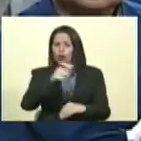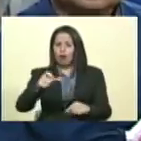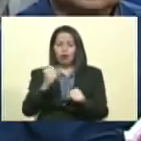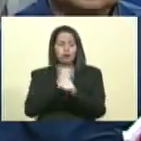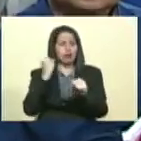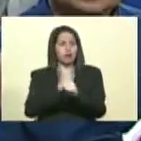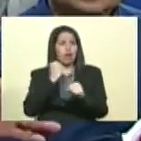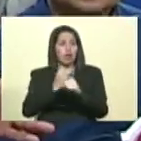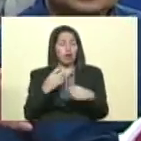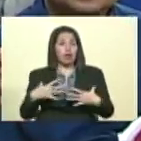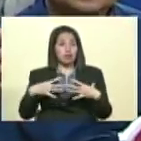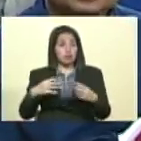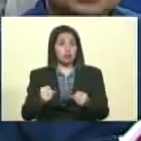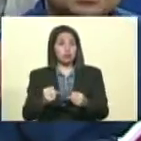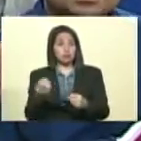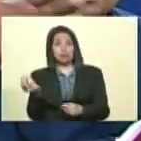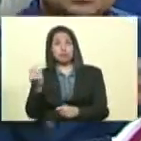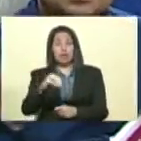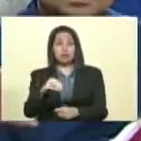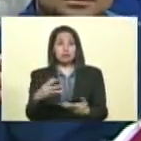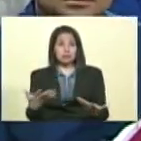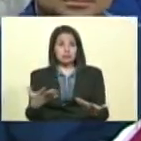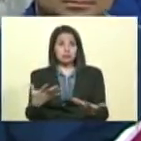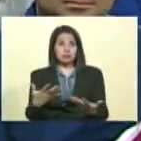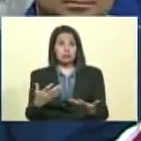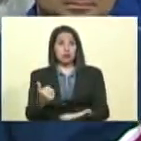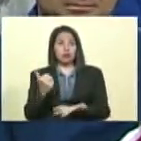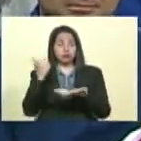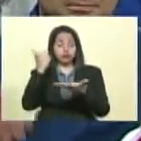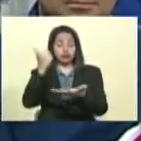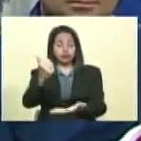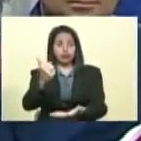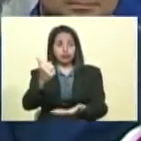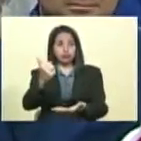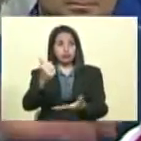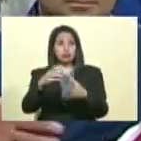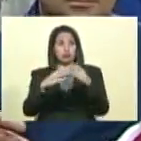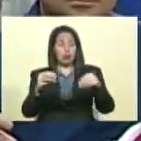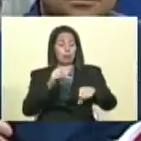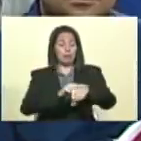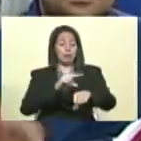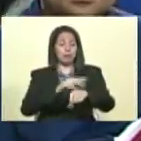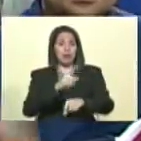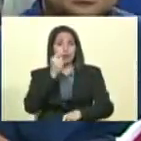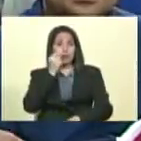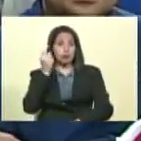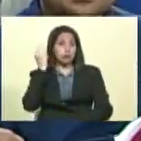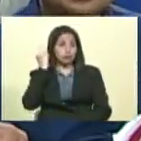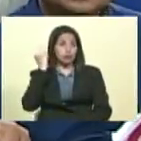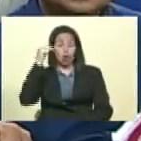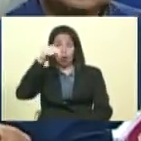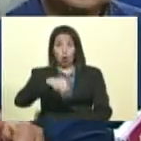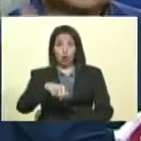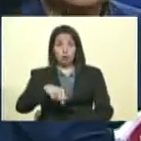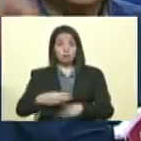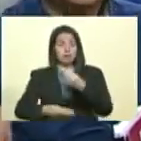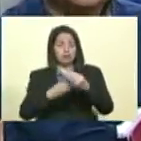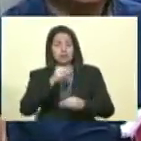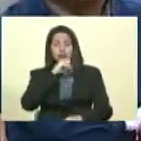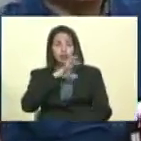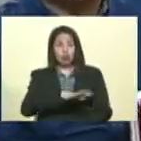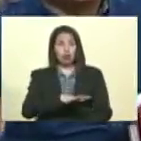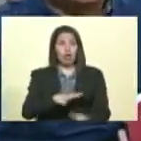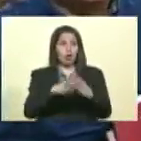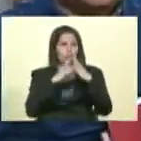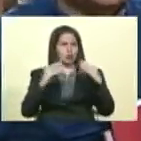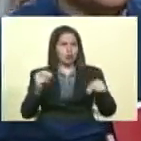faltaba incluir dentro de los beneficios contractuales a los médicos y médicas de la patria. Hoy estamos haciendo historia con